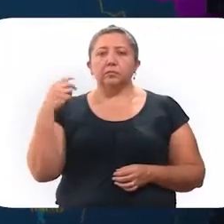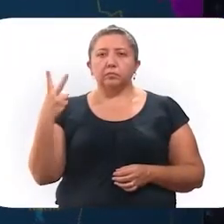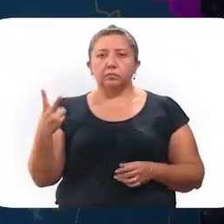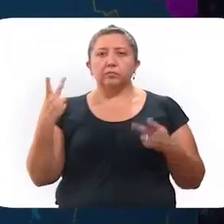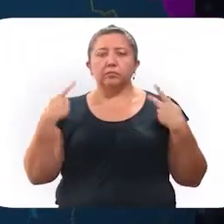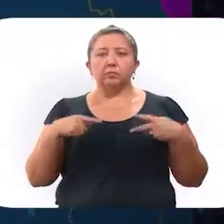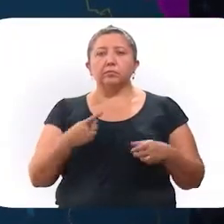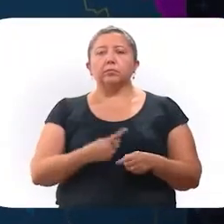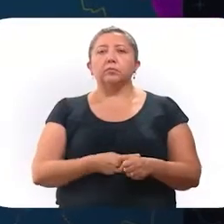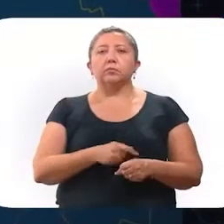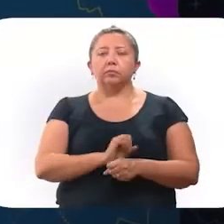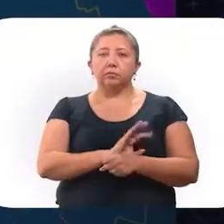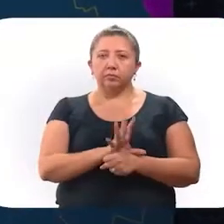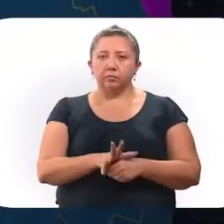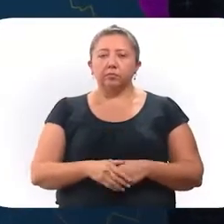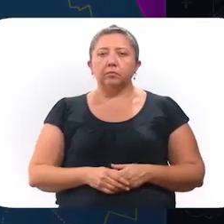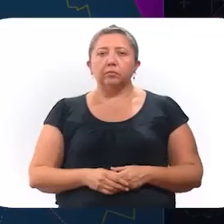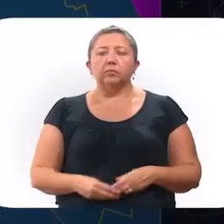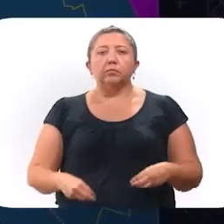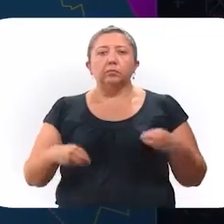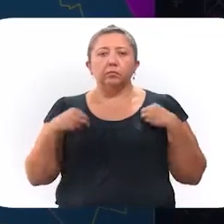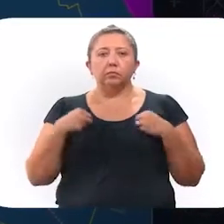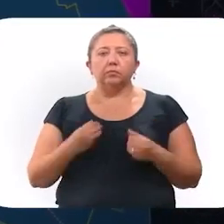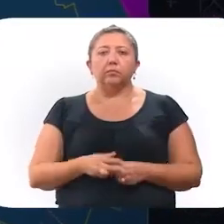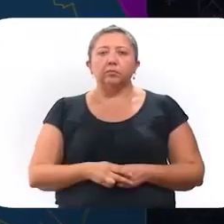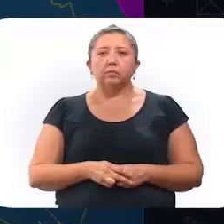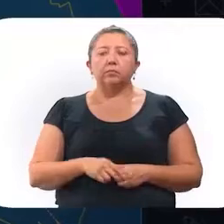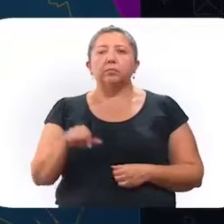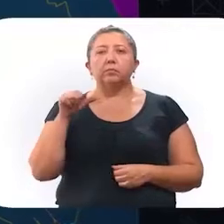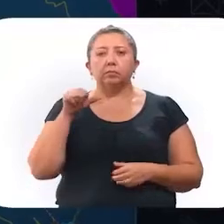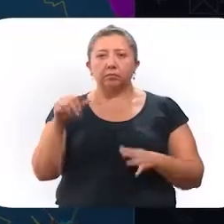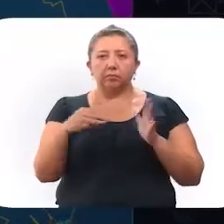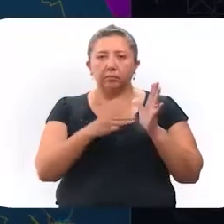65.282 personas contagiadas de coronavirus, que viven